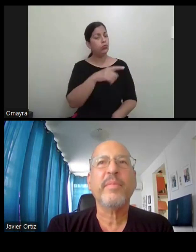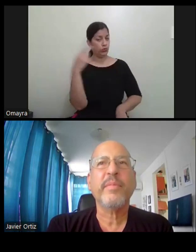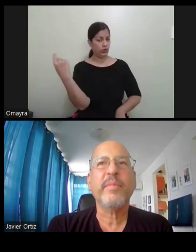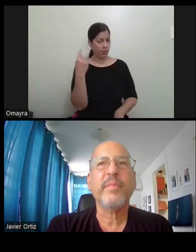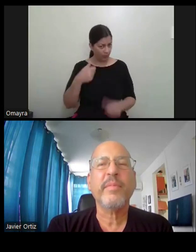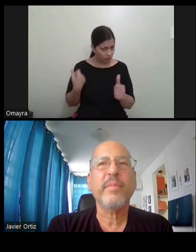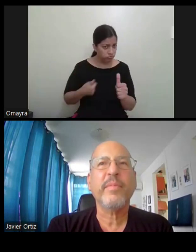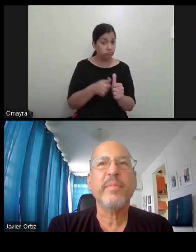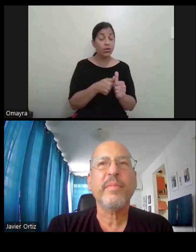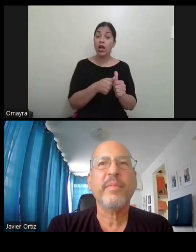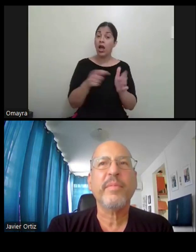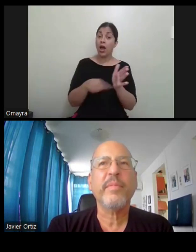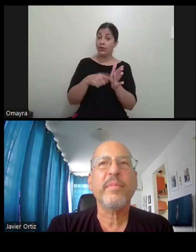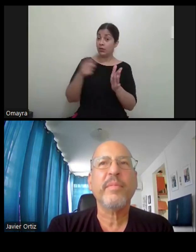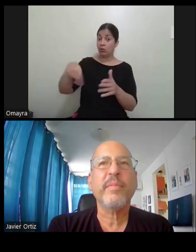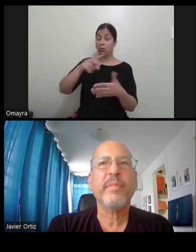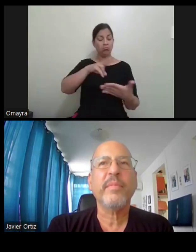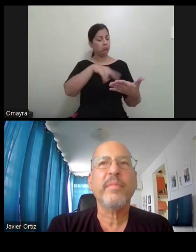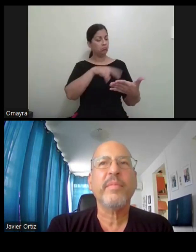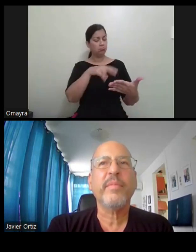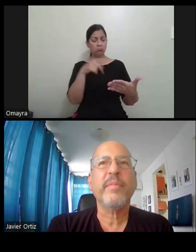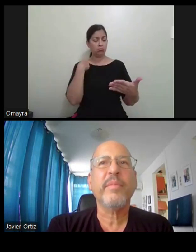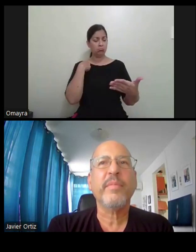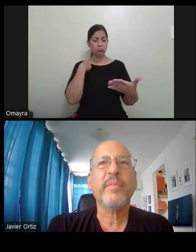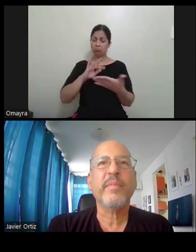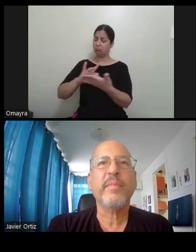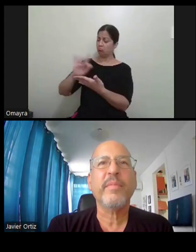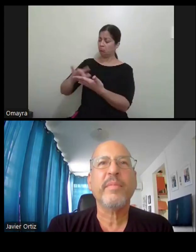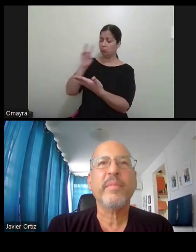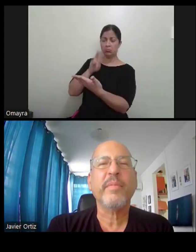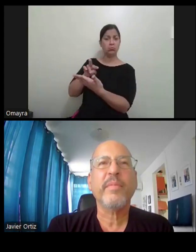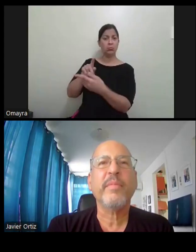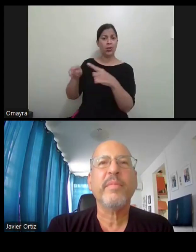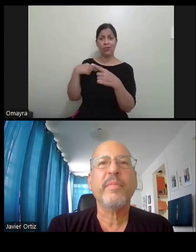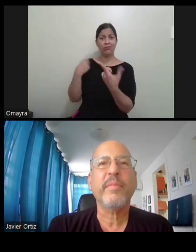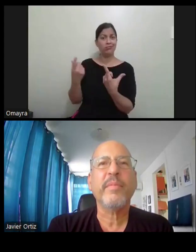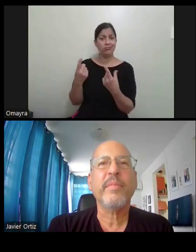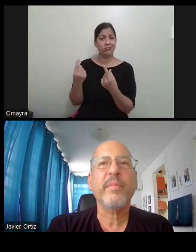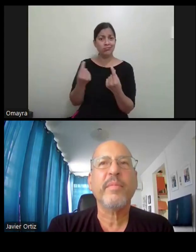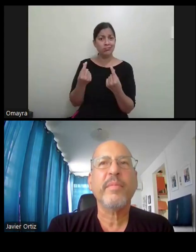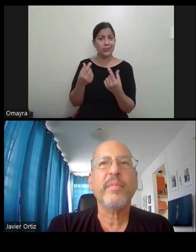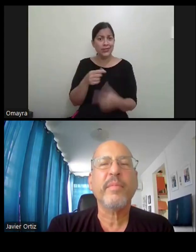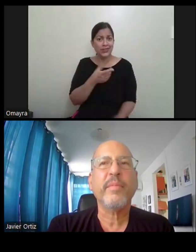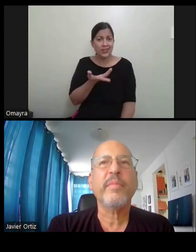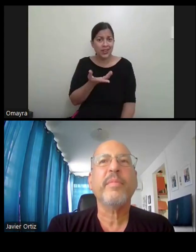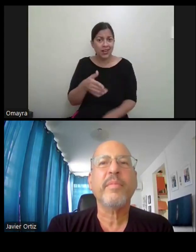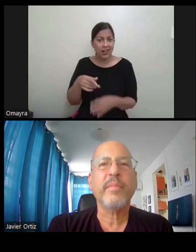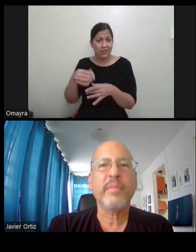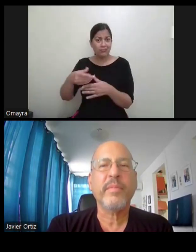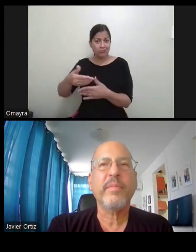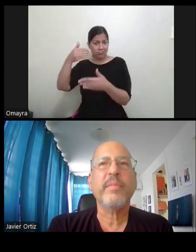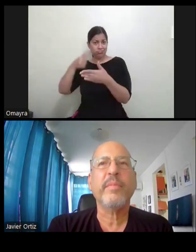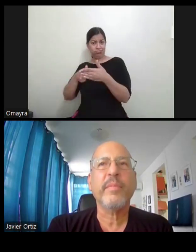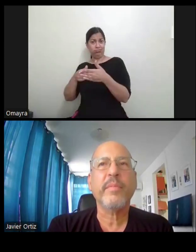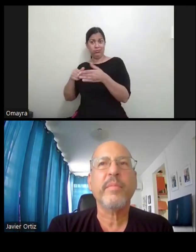los reportajes y no sabe qué hay detrás de esa mano, de ese ingenio, ¿verdad? Que está ocasionando todo eso, y eso es lo que queremos ver. Así